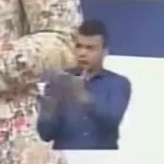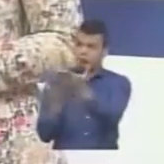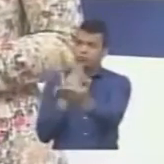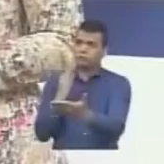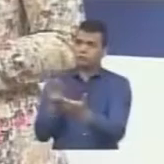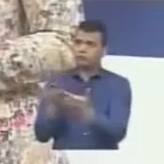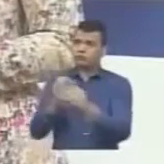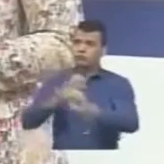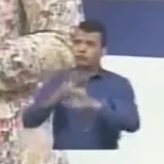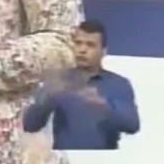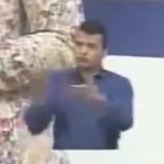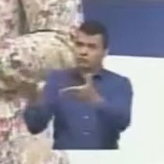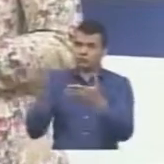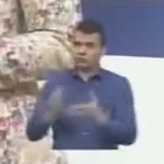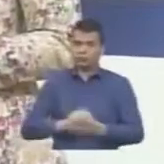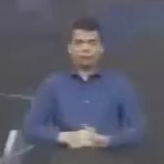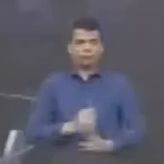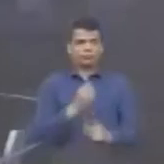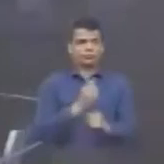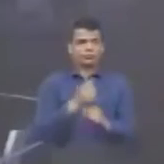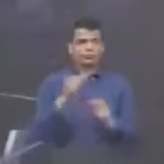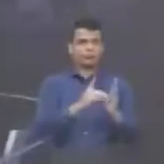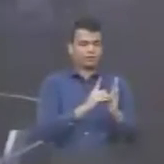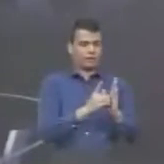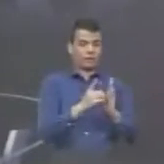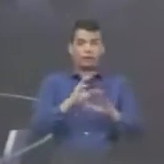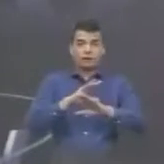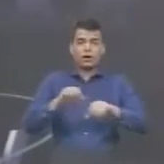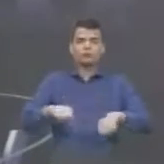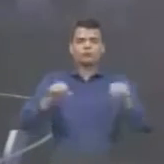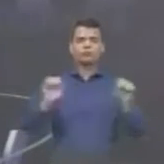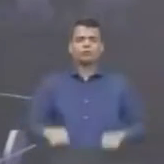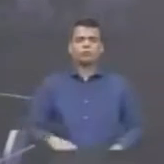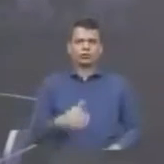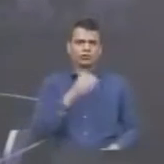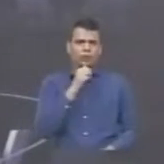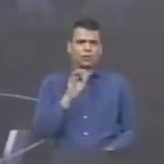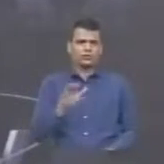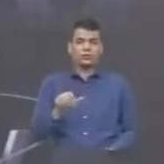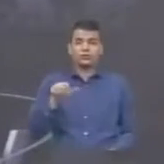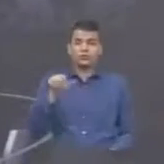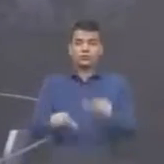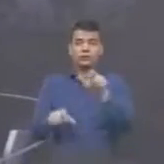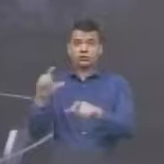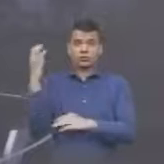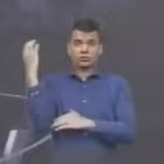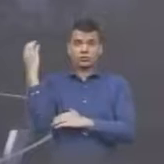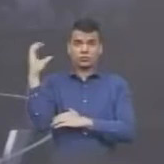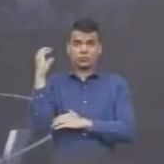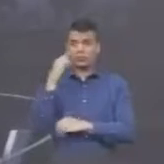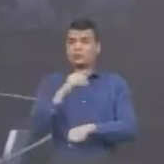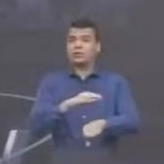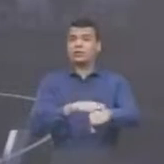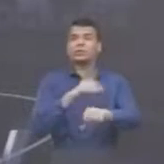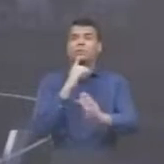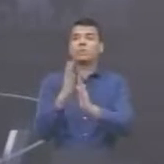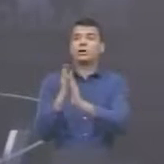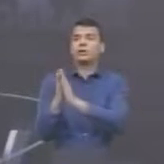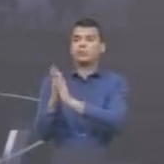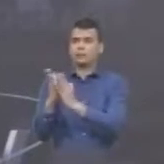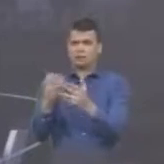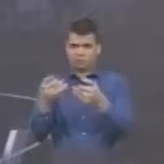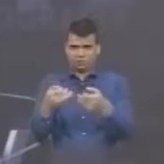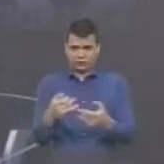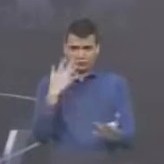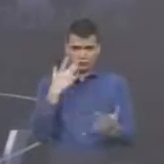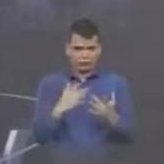bienvenido. Así es, el decreto aún no se ha autorizado y a los colombianos a los que les está llegando esta información falsa